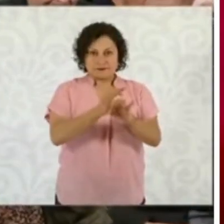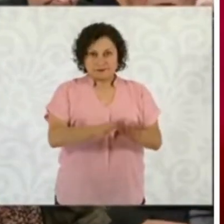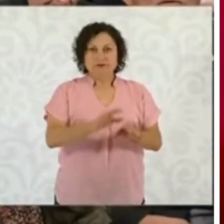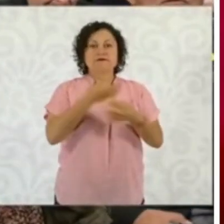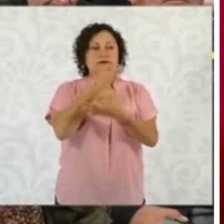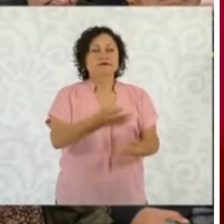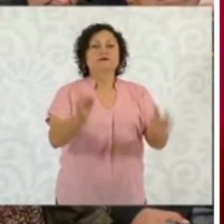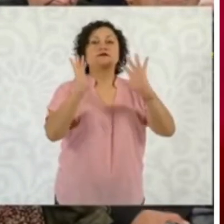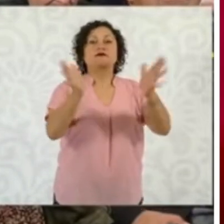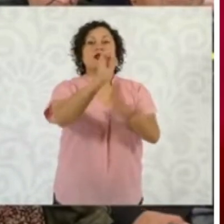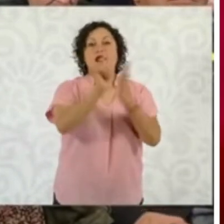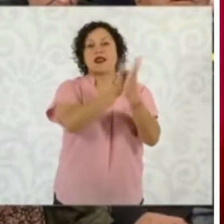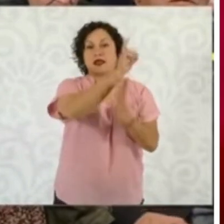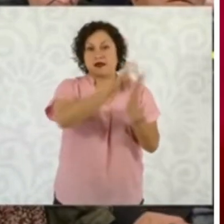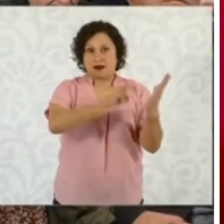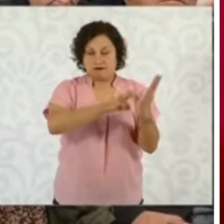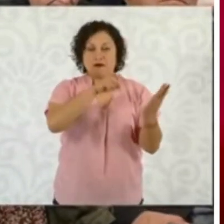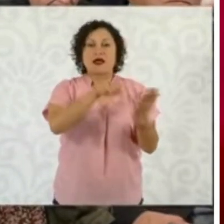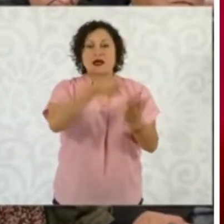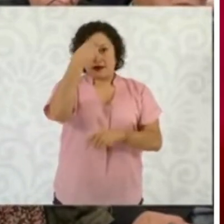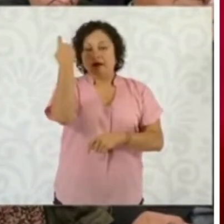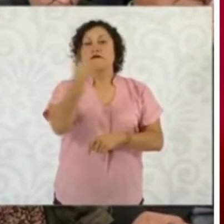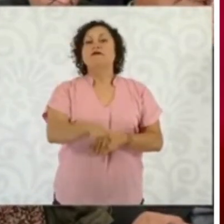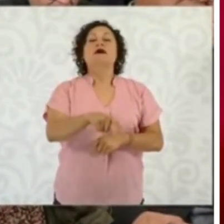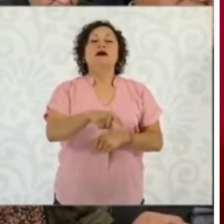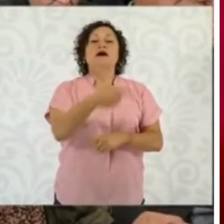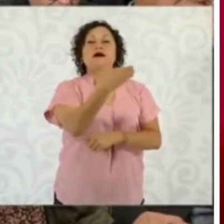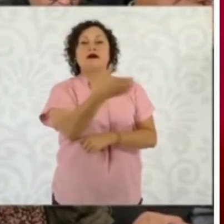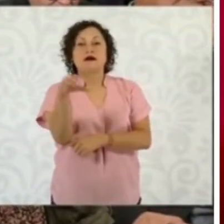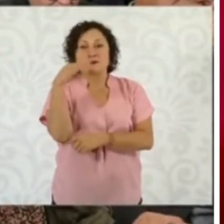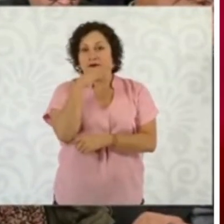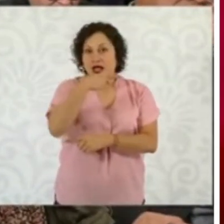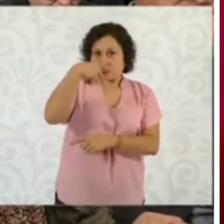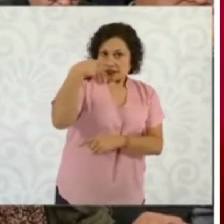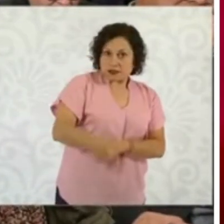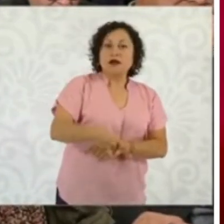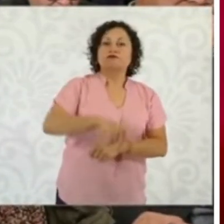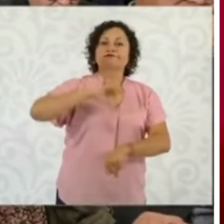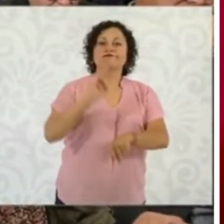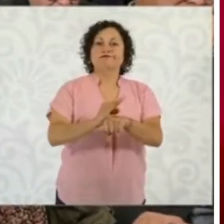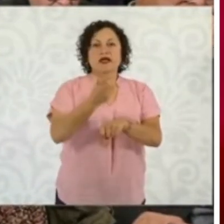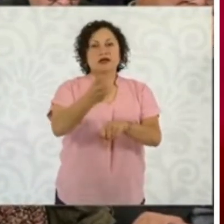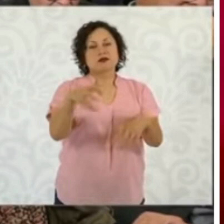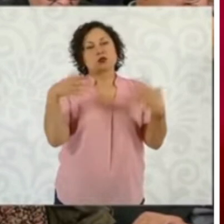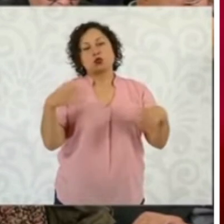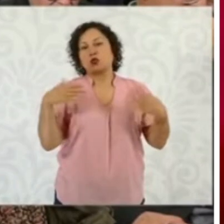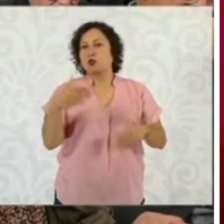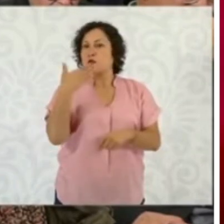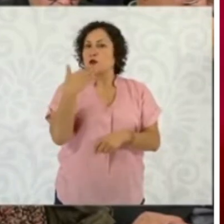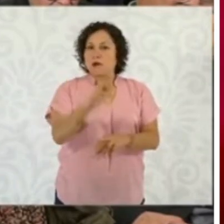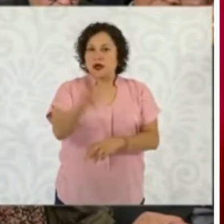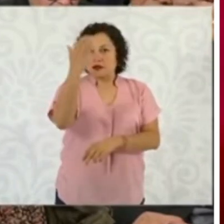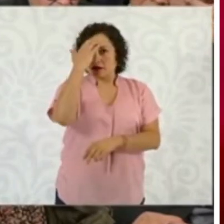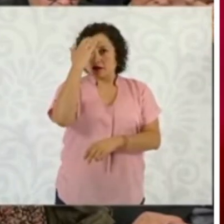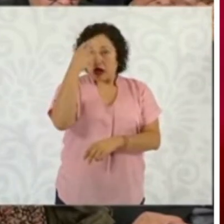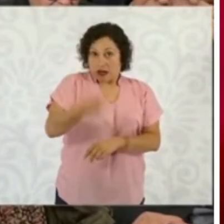hubo ya esta reforma para proteger los maíces nativos de este país, una victoria muy importante, reconocida no solamente por organizaciones sociales